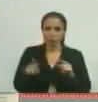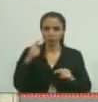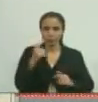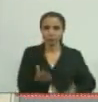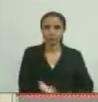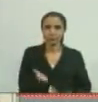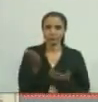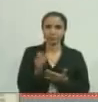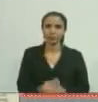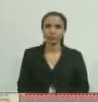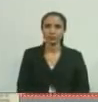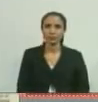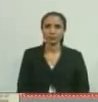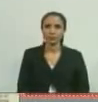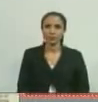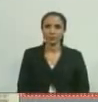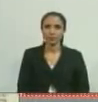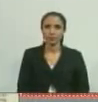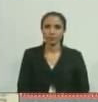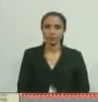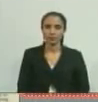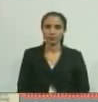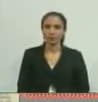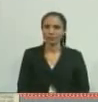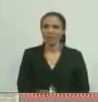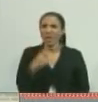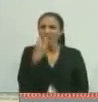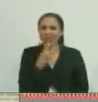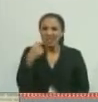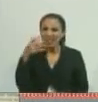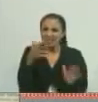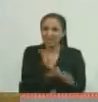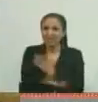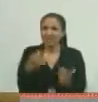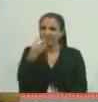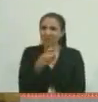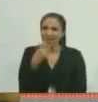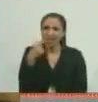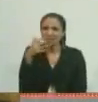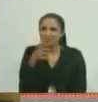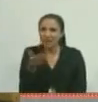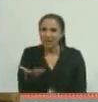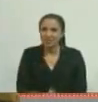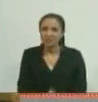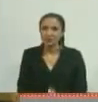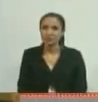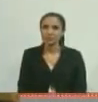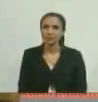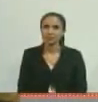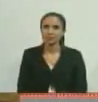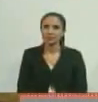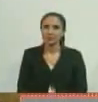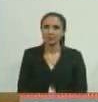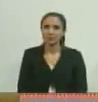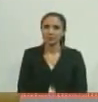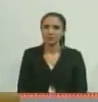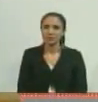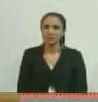Más sangre. Esto, yo no sé inglés. Daniela, explícame aquí, por favor. Daniela. ¿Qué dice